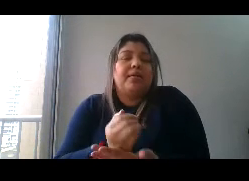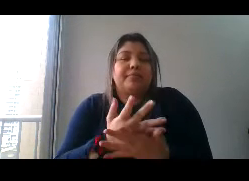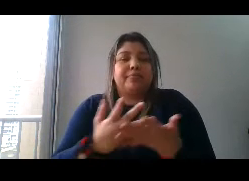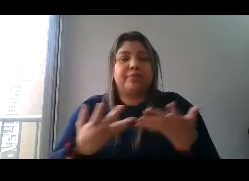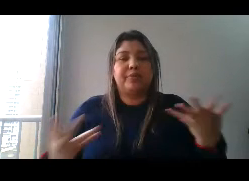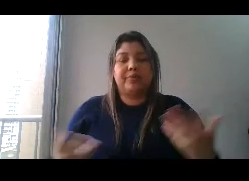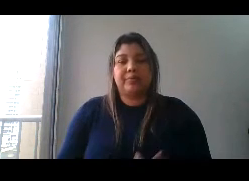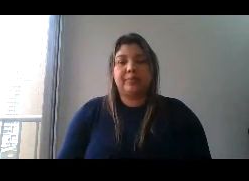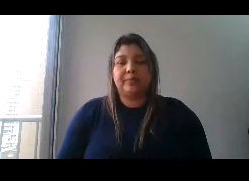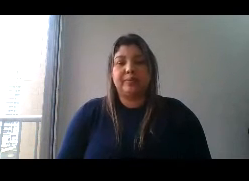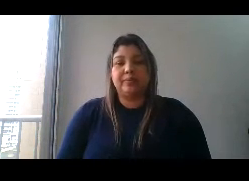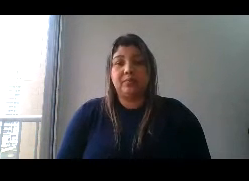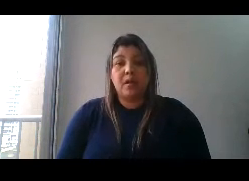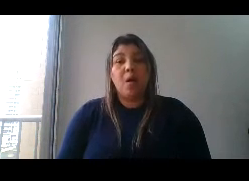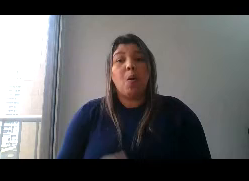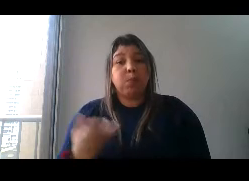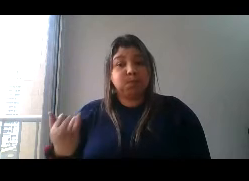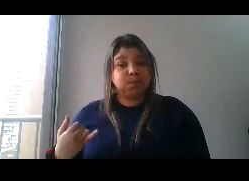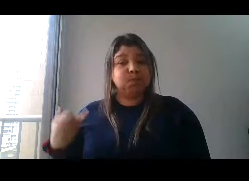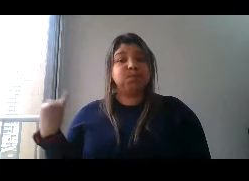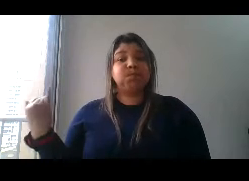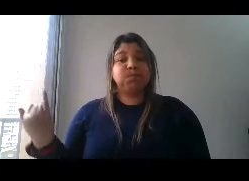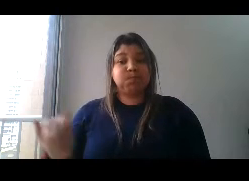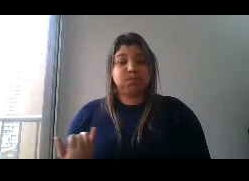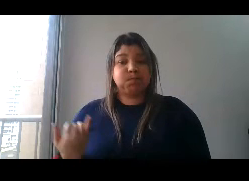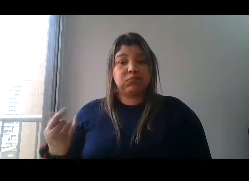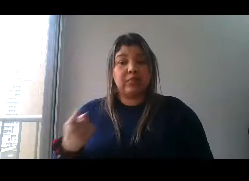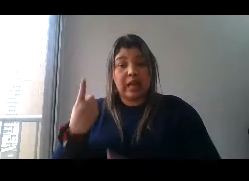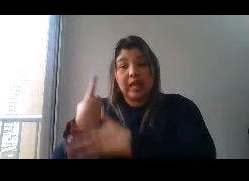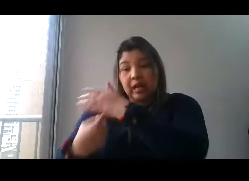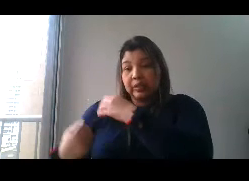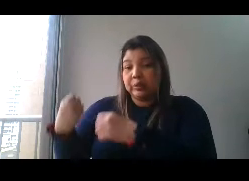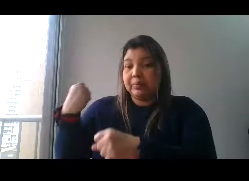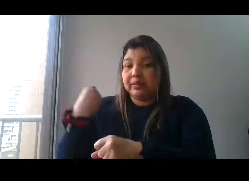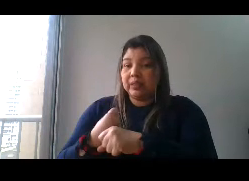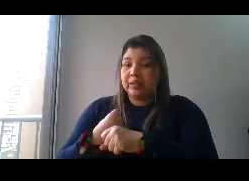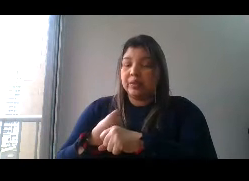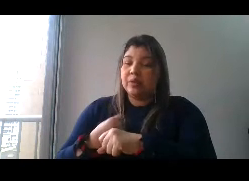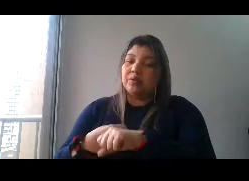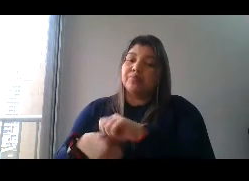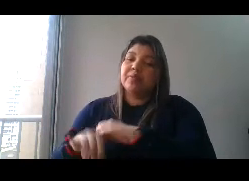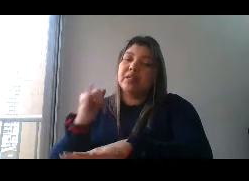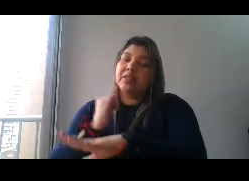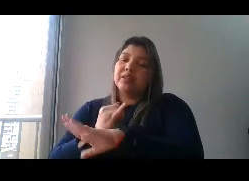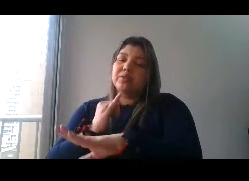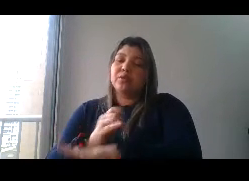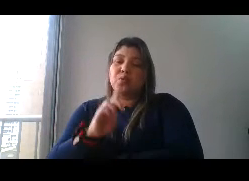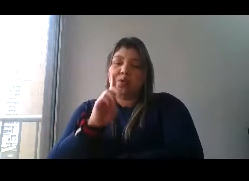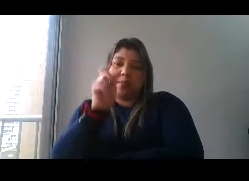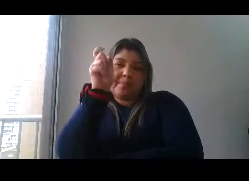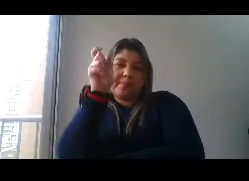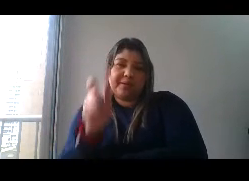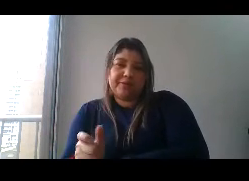Aquí se han dado casos en una institución el año pasado. Un paciente estaba programado